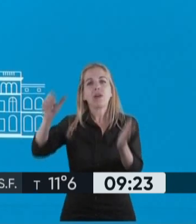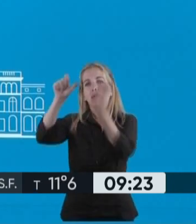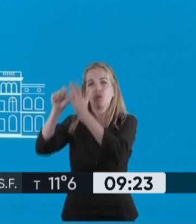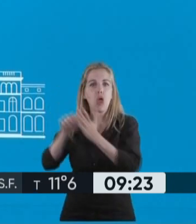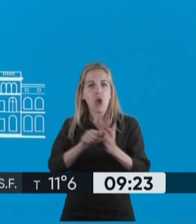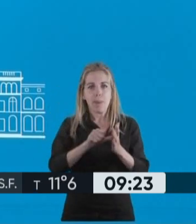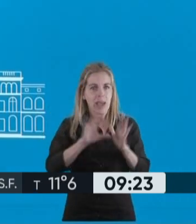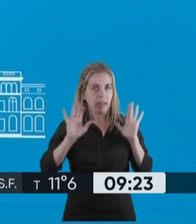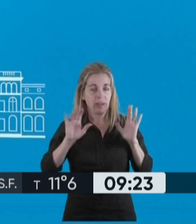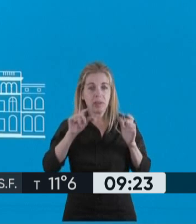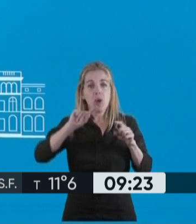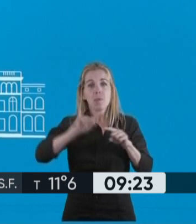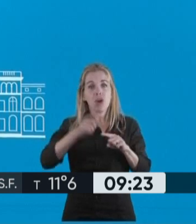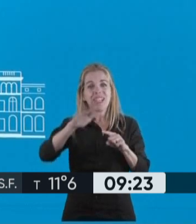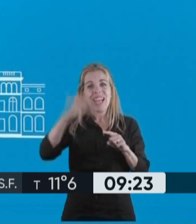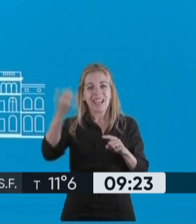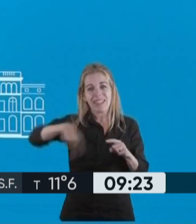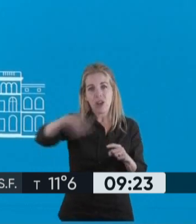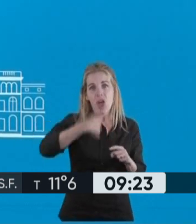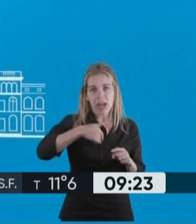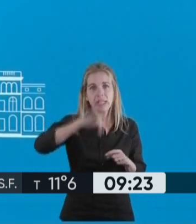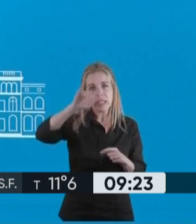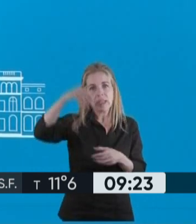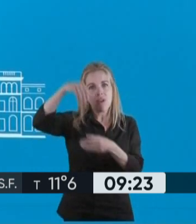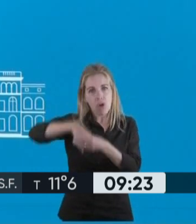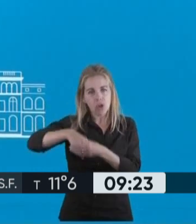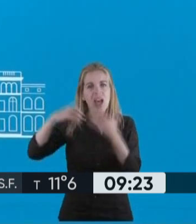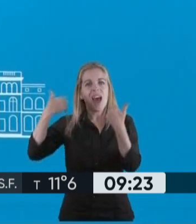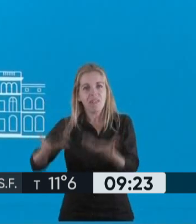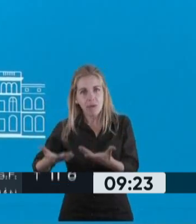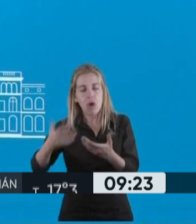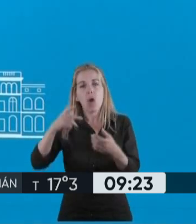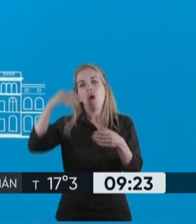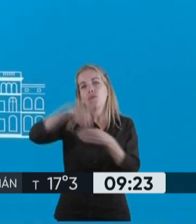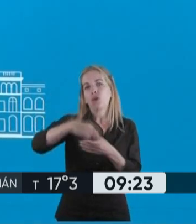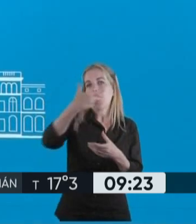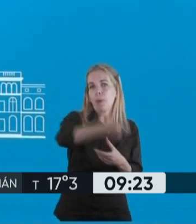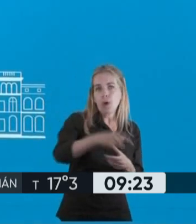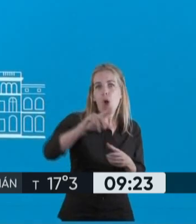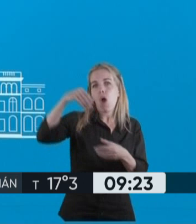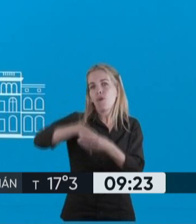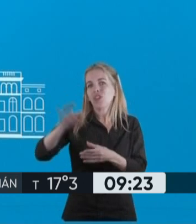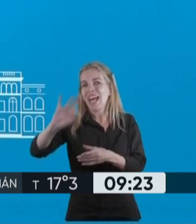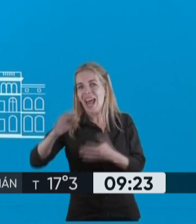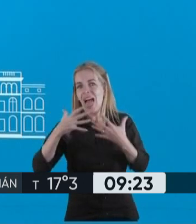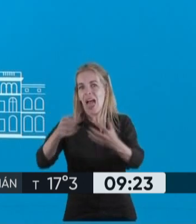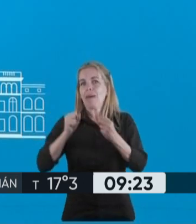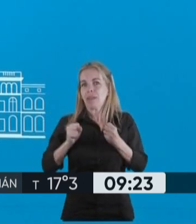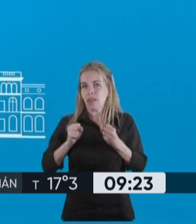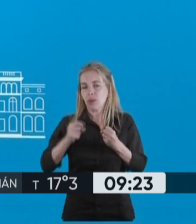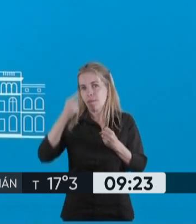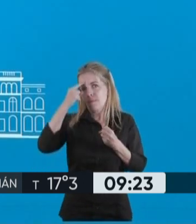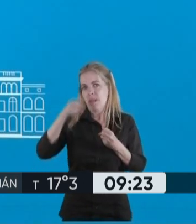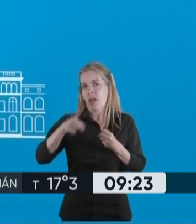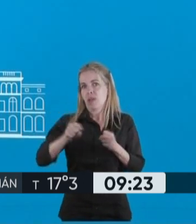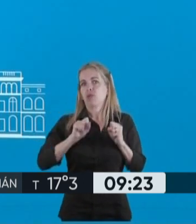del mundo. Y nuestra política exterior vota a favor, en contra o abstención, de acuerdo a que creamos que eso que se está proponiendo sirve para este